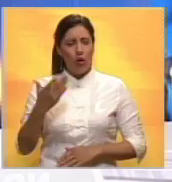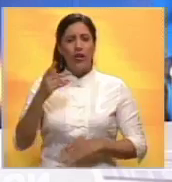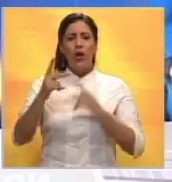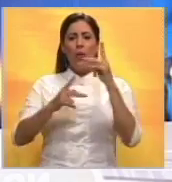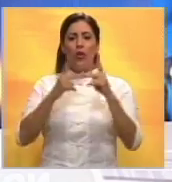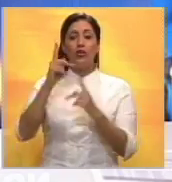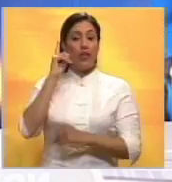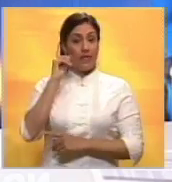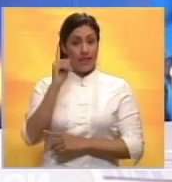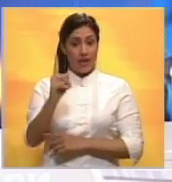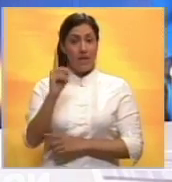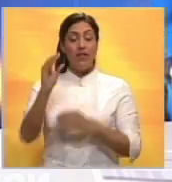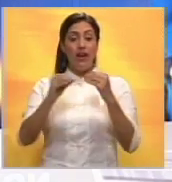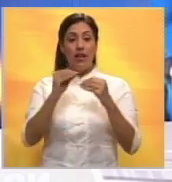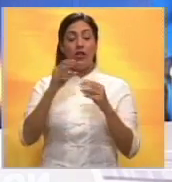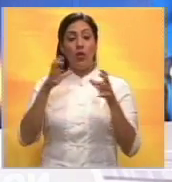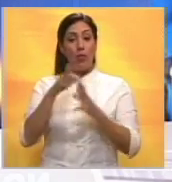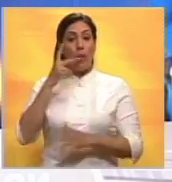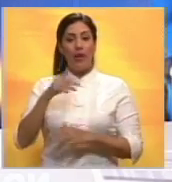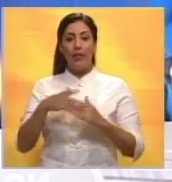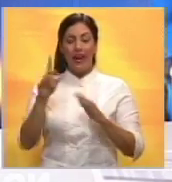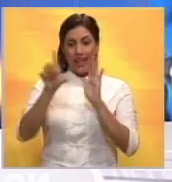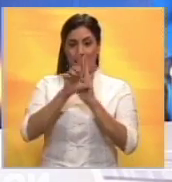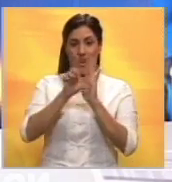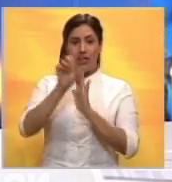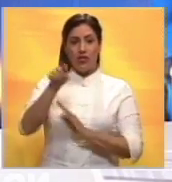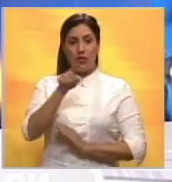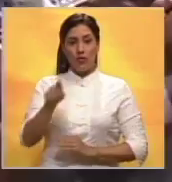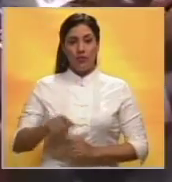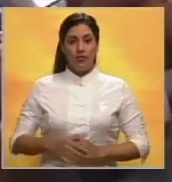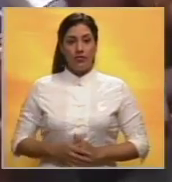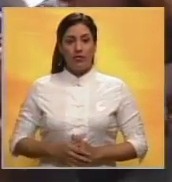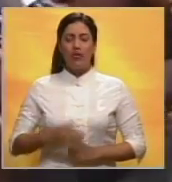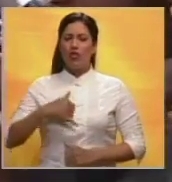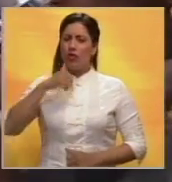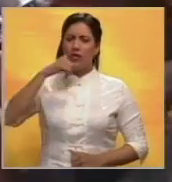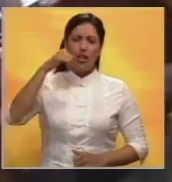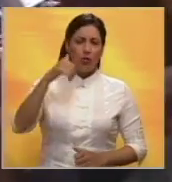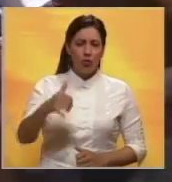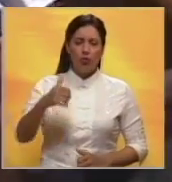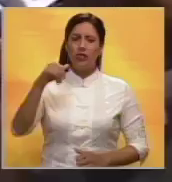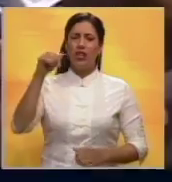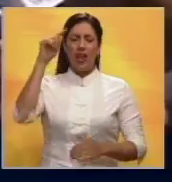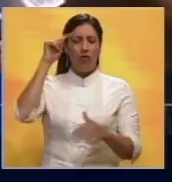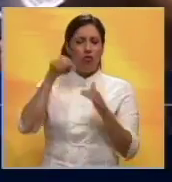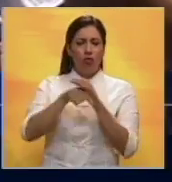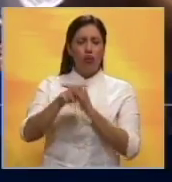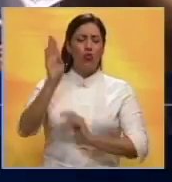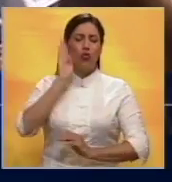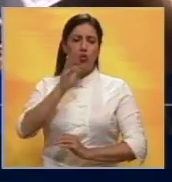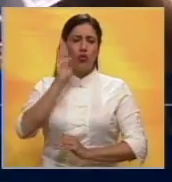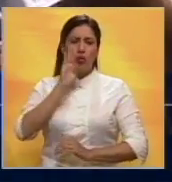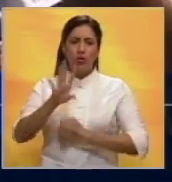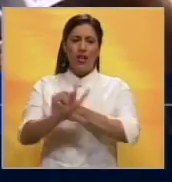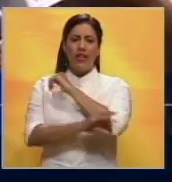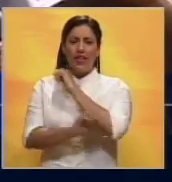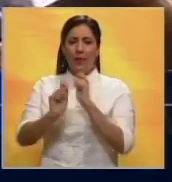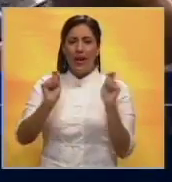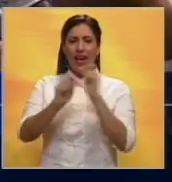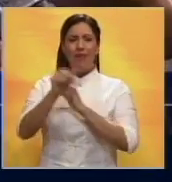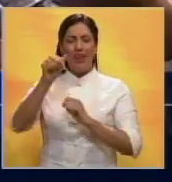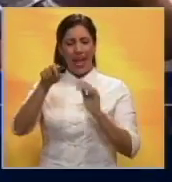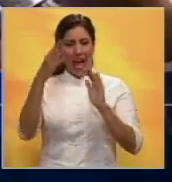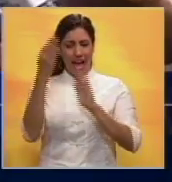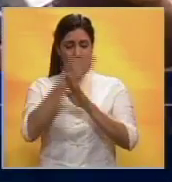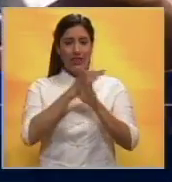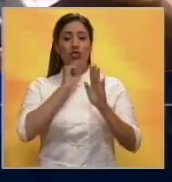proceso que deberían seguir los partidos políticos para legalizarse denunciado que lo que está de fondo en el proceso de renovación aquí había un